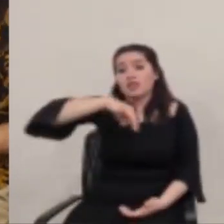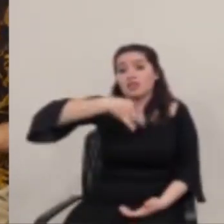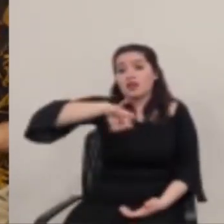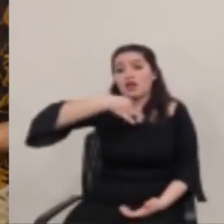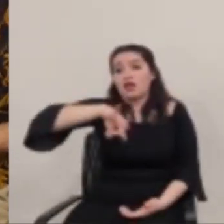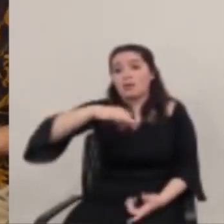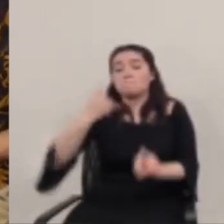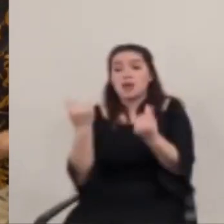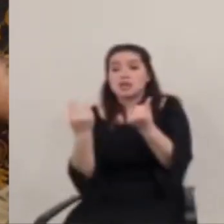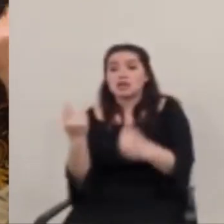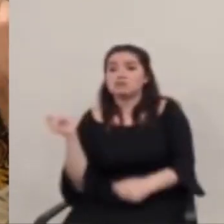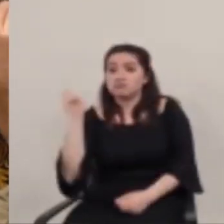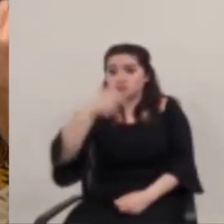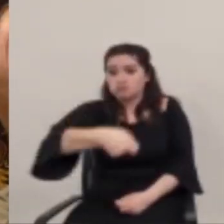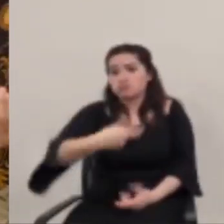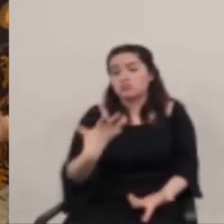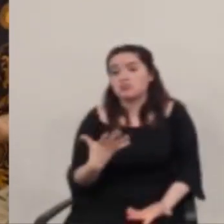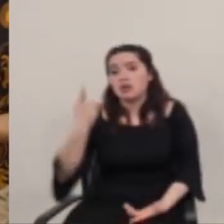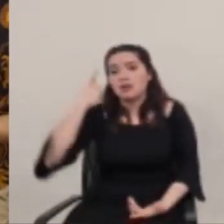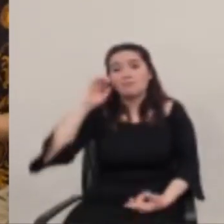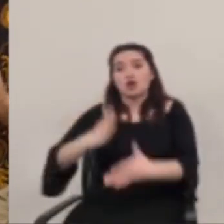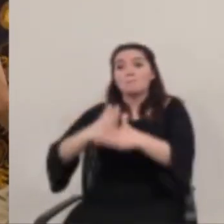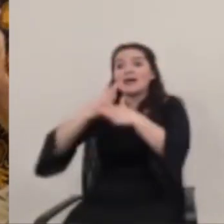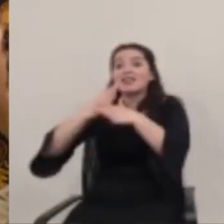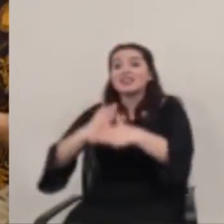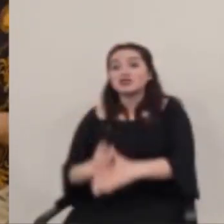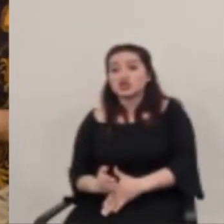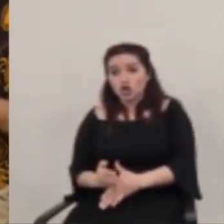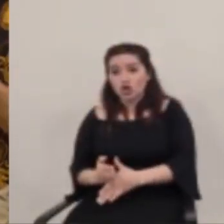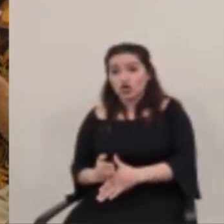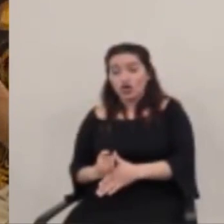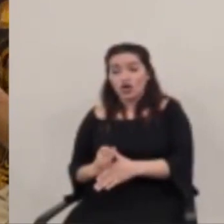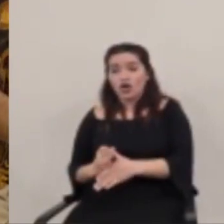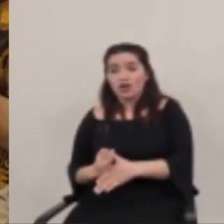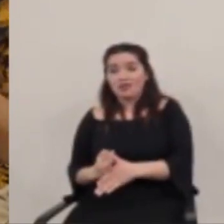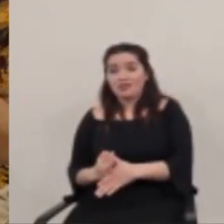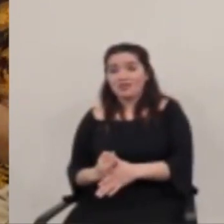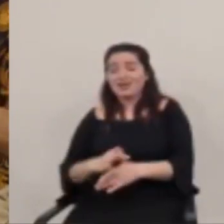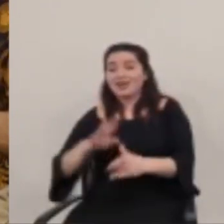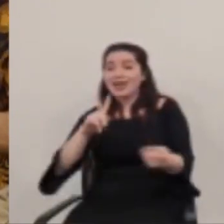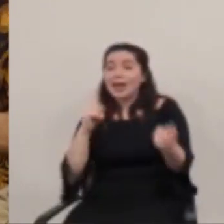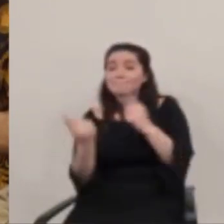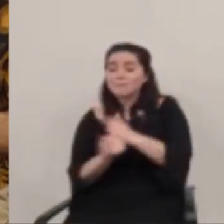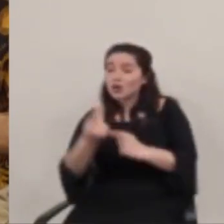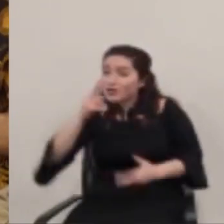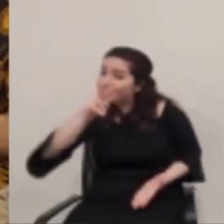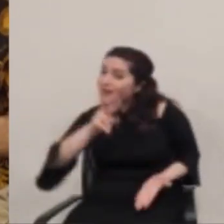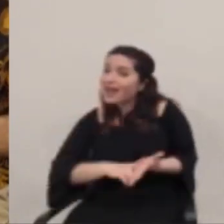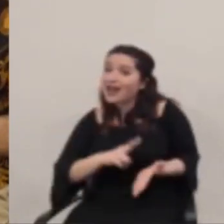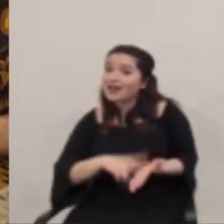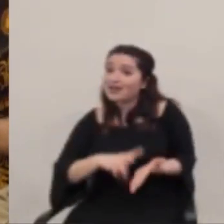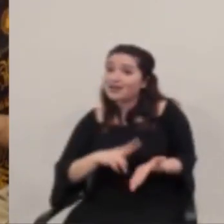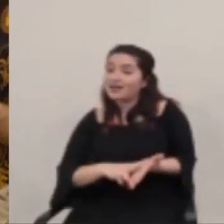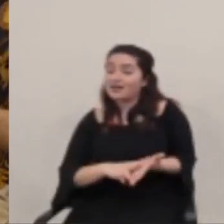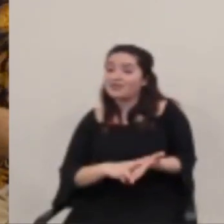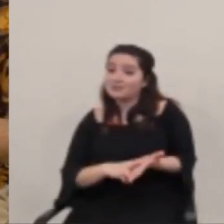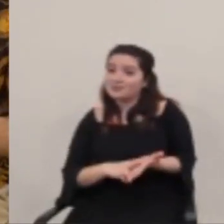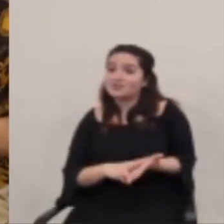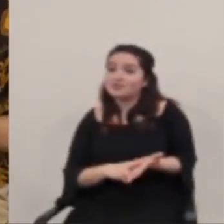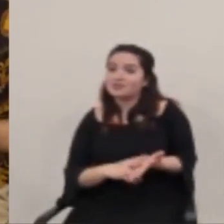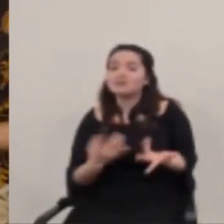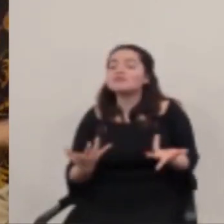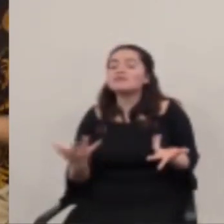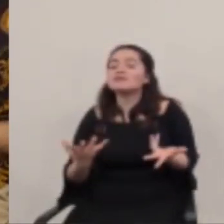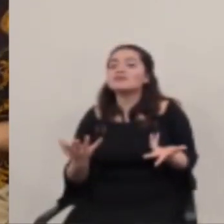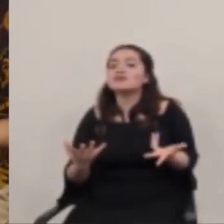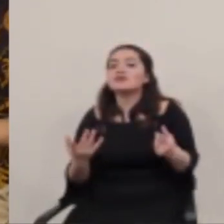plata, pero la mantención de la cátedra y la mantención del cambio real en una forma actitudinal se sustenta a